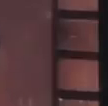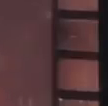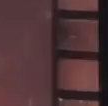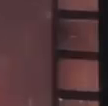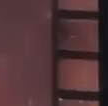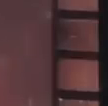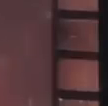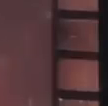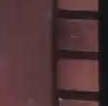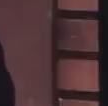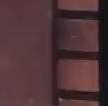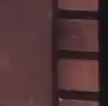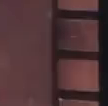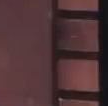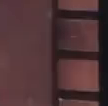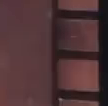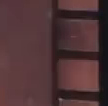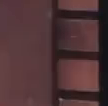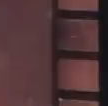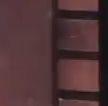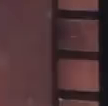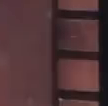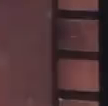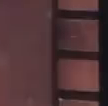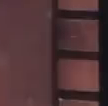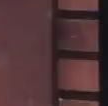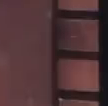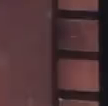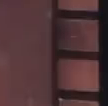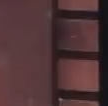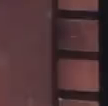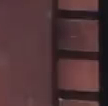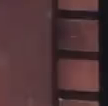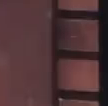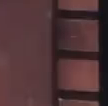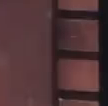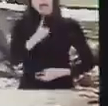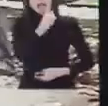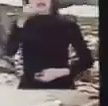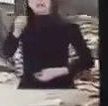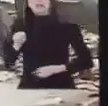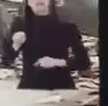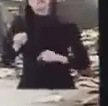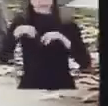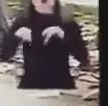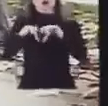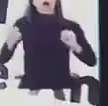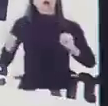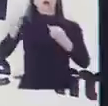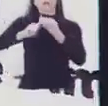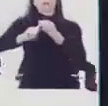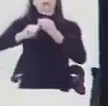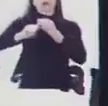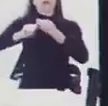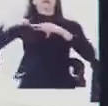que hay cierto discurso o cierta conversación que se está poniendo sobre la mesa que me parece que es interesante. Las directivas de